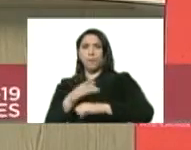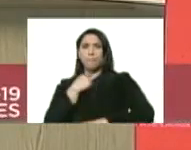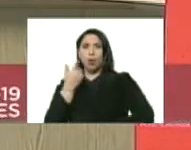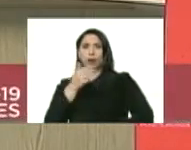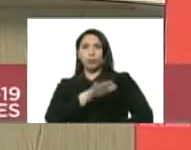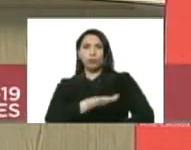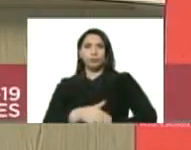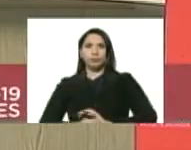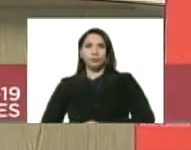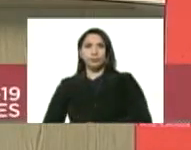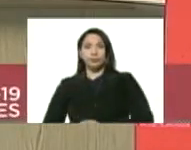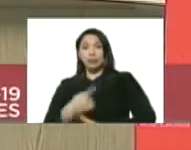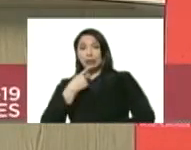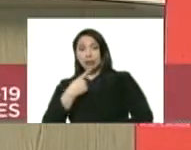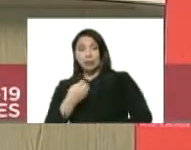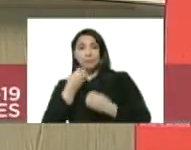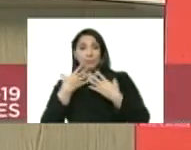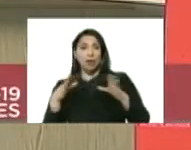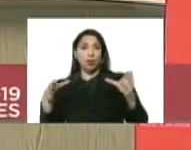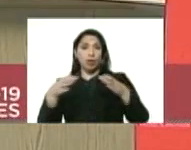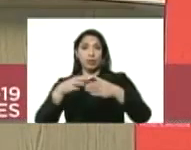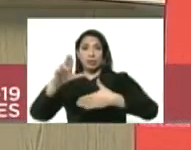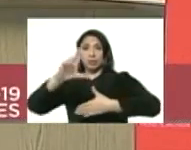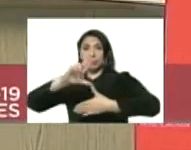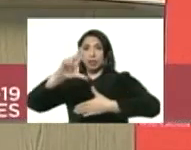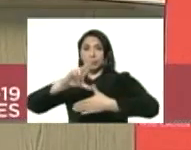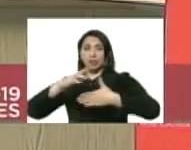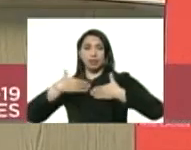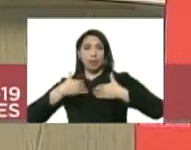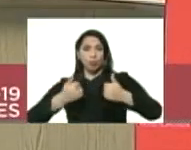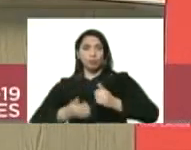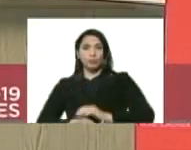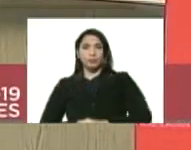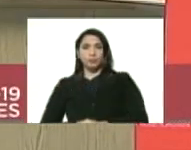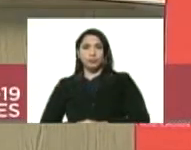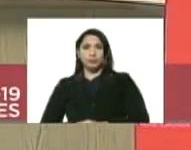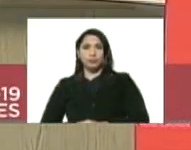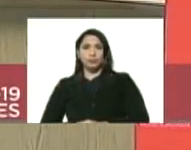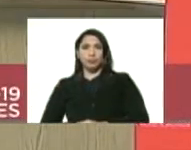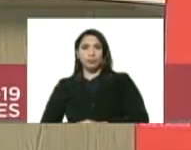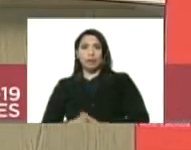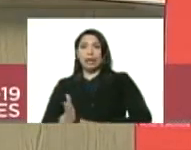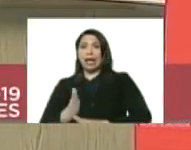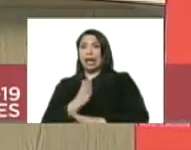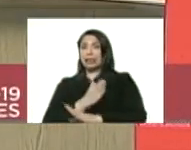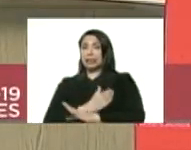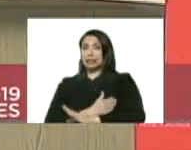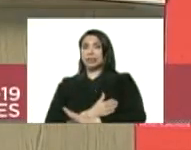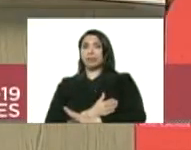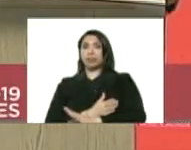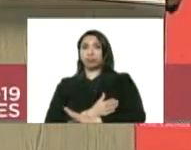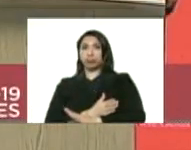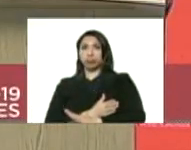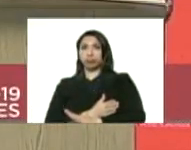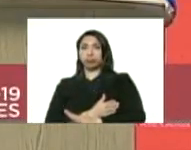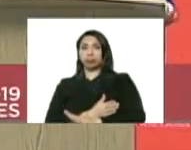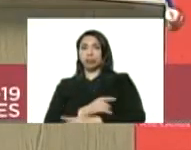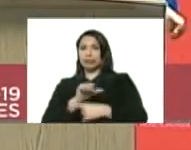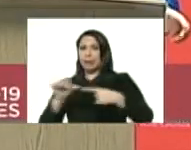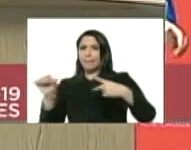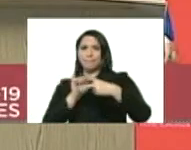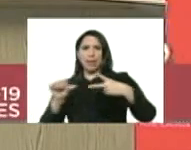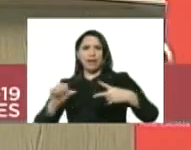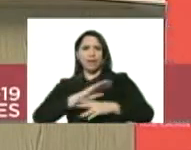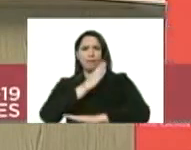fallecidos. Decía bien la Organización Panamericana de la Salud, anticipa semanas muy duras para Latinoamérica por